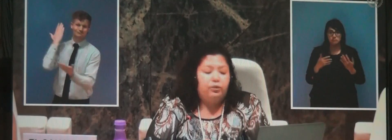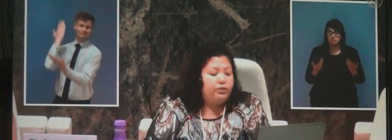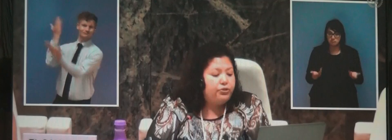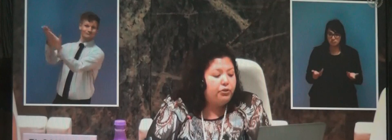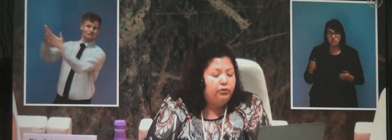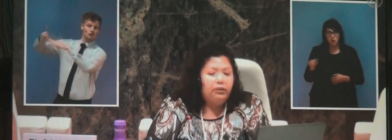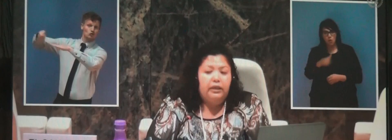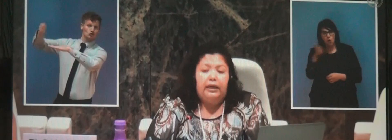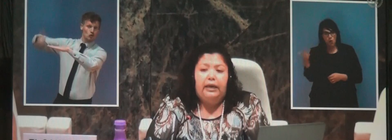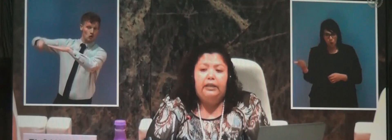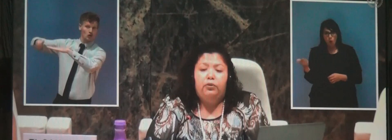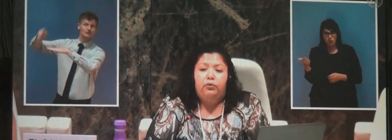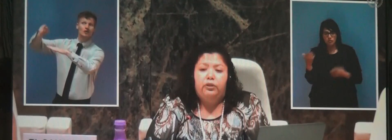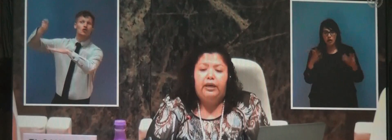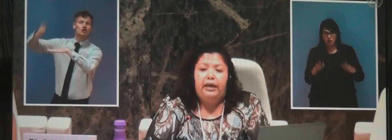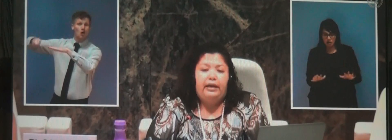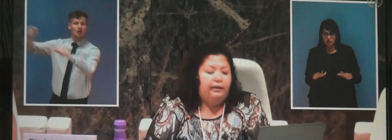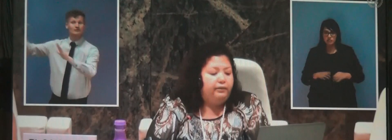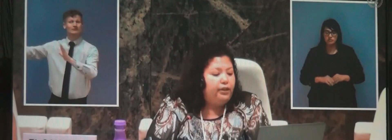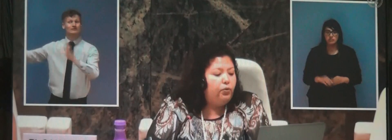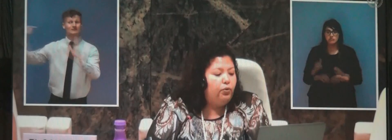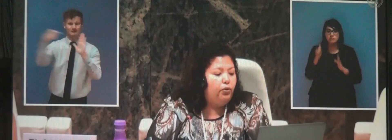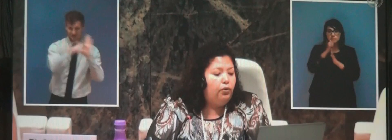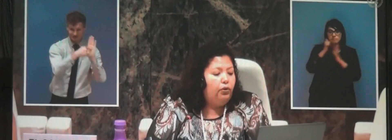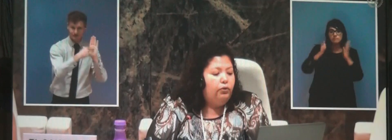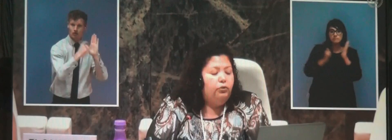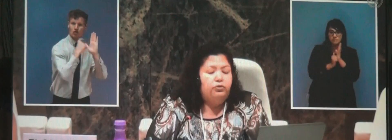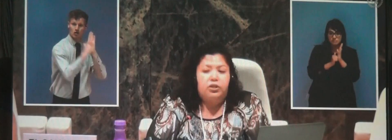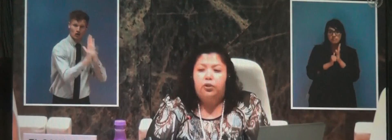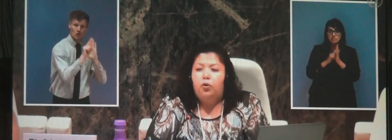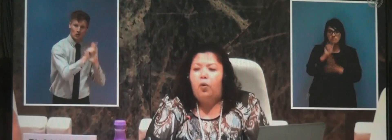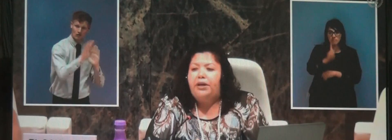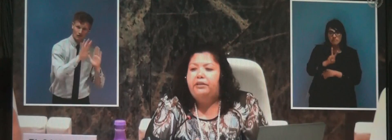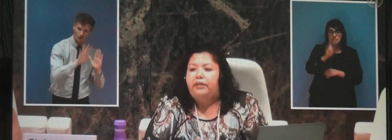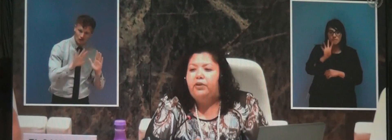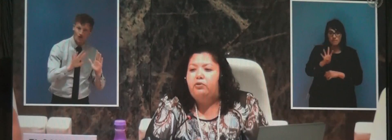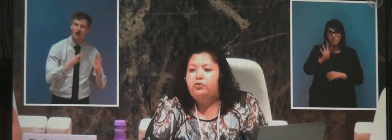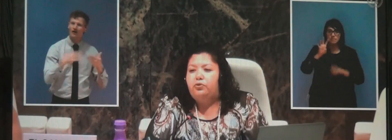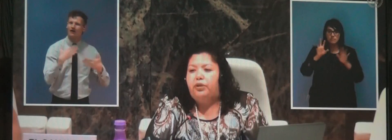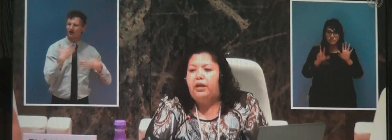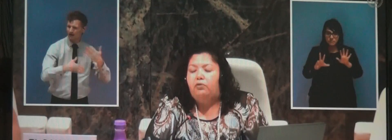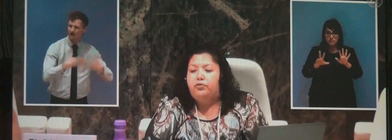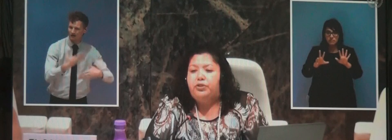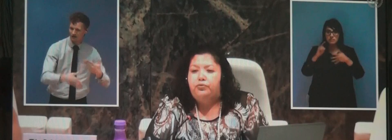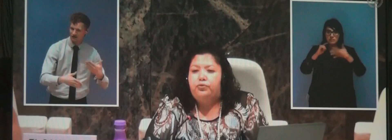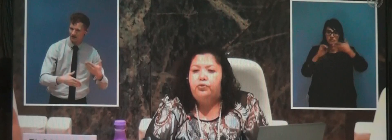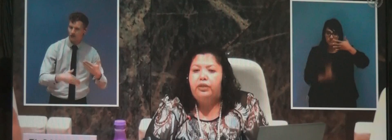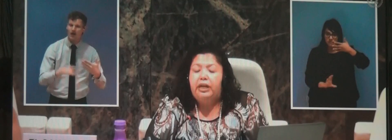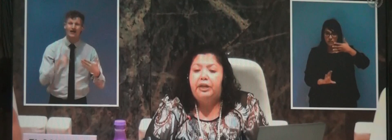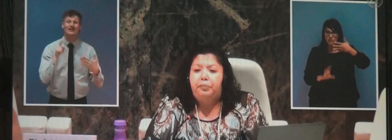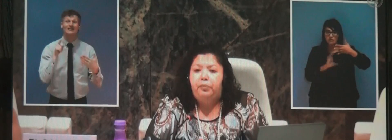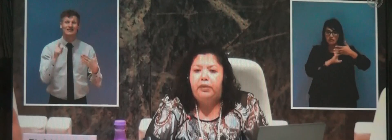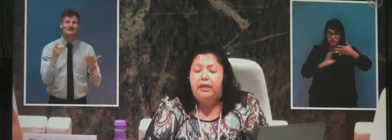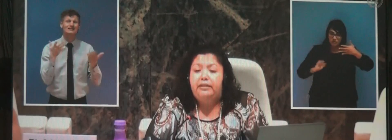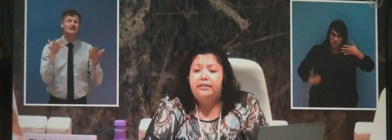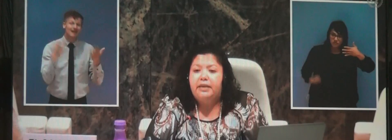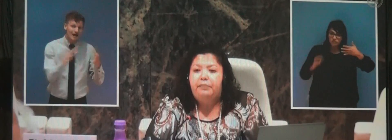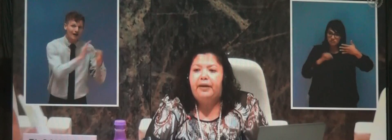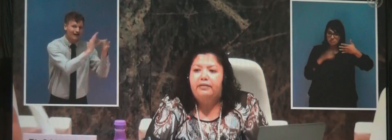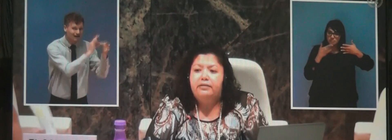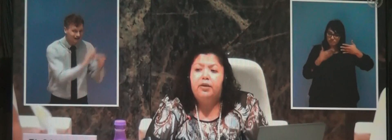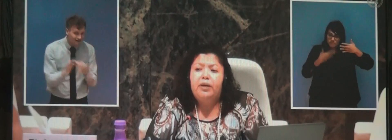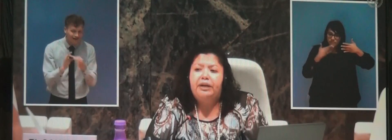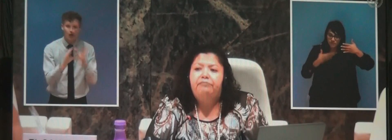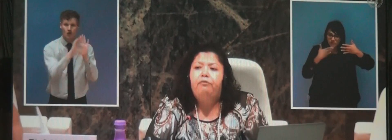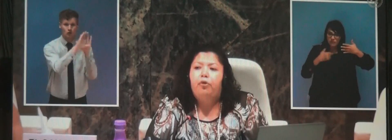otra situación en donde el artículo 248 de la Constitución de la República dice que